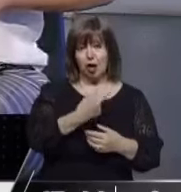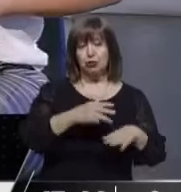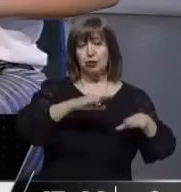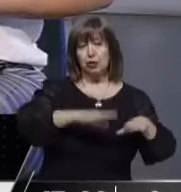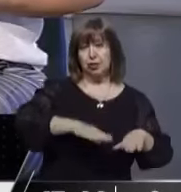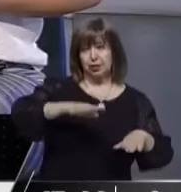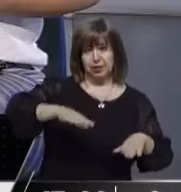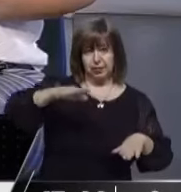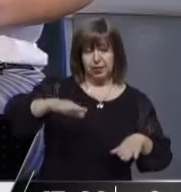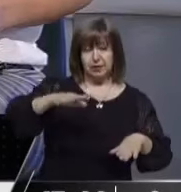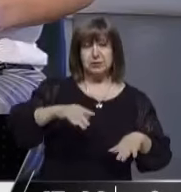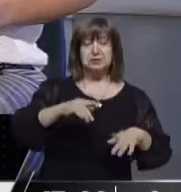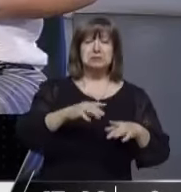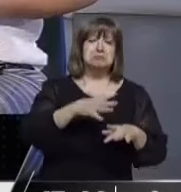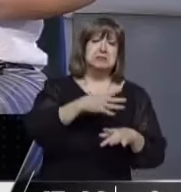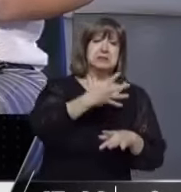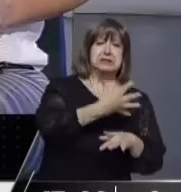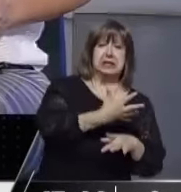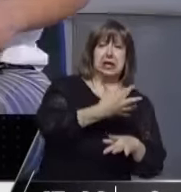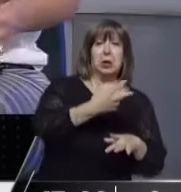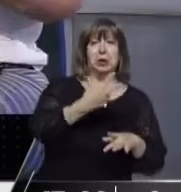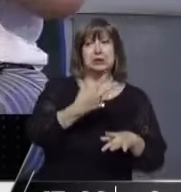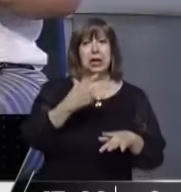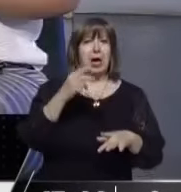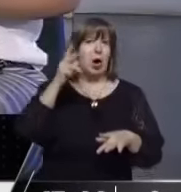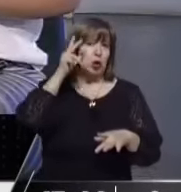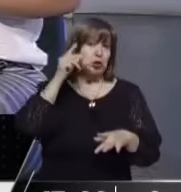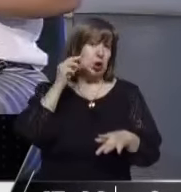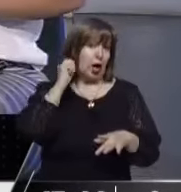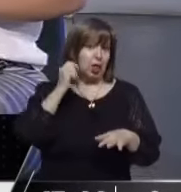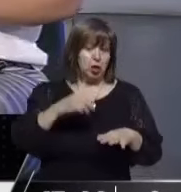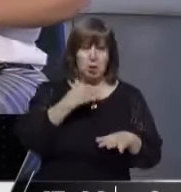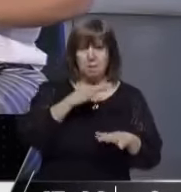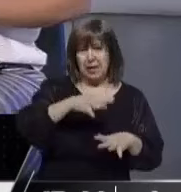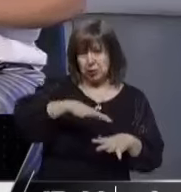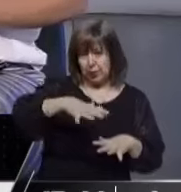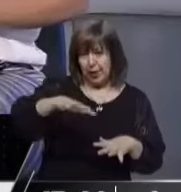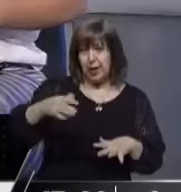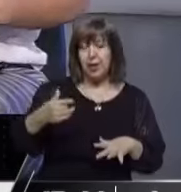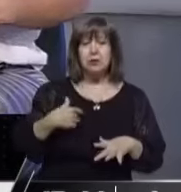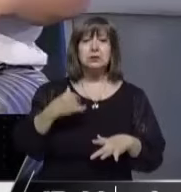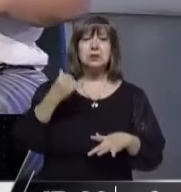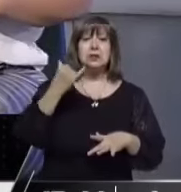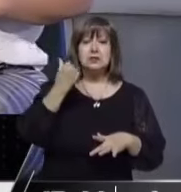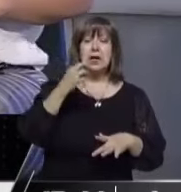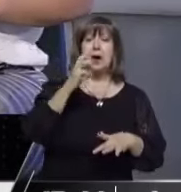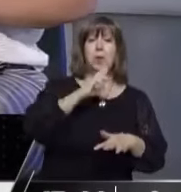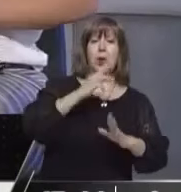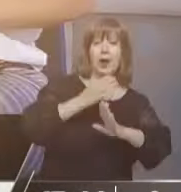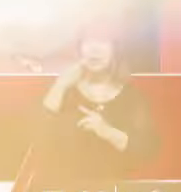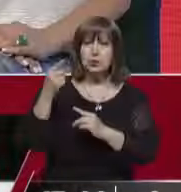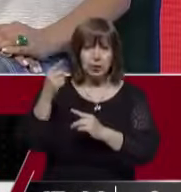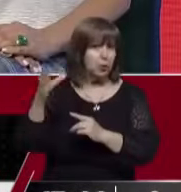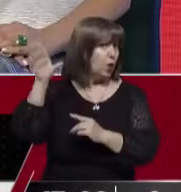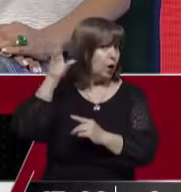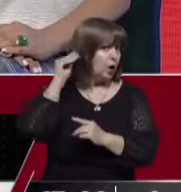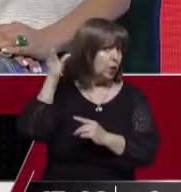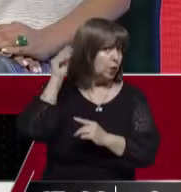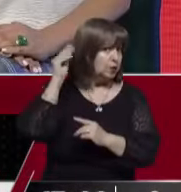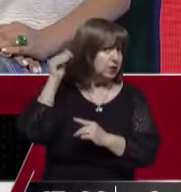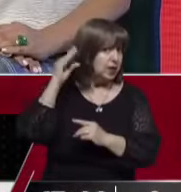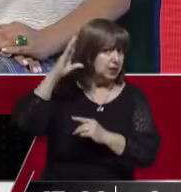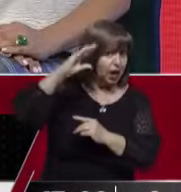aseguran que el hombre tenía conductas violentas y de hecho que ella ya lo había denunciado justamente por violencia de género